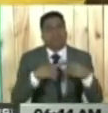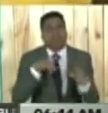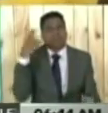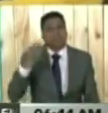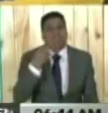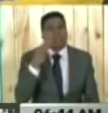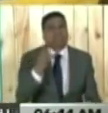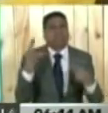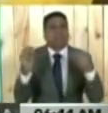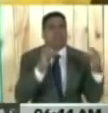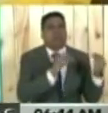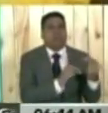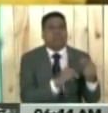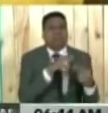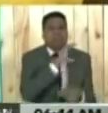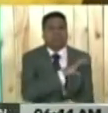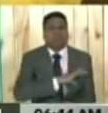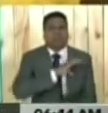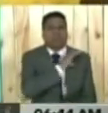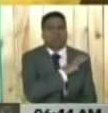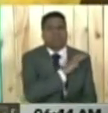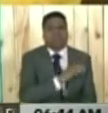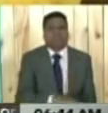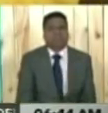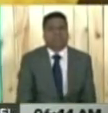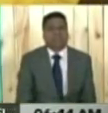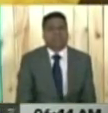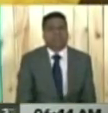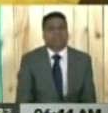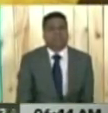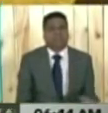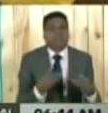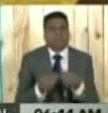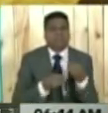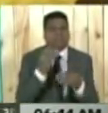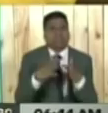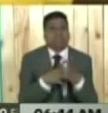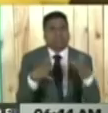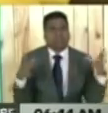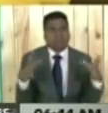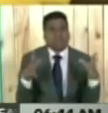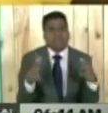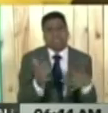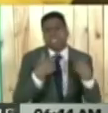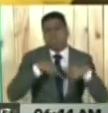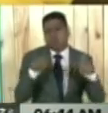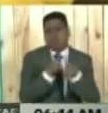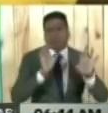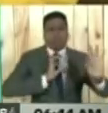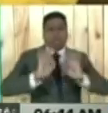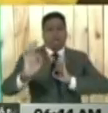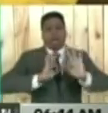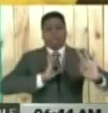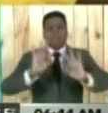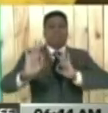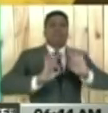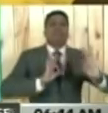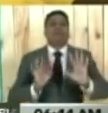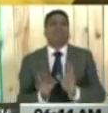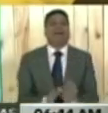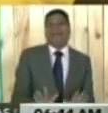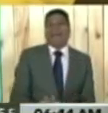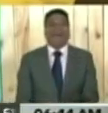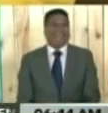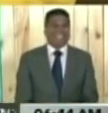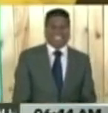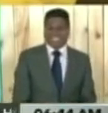hablado en el comité, que esto ellos buscaron convertir esto en un gran espectáculo de marketing político, porque teniendo 30 días